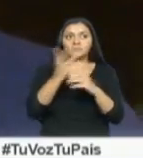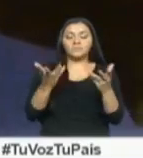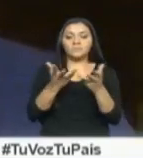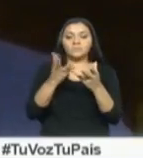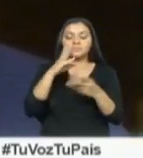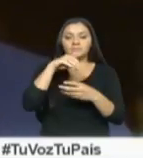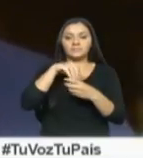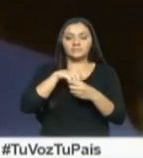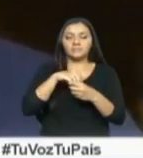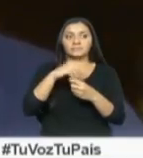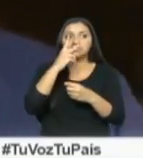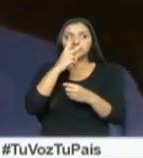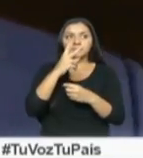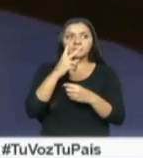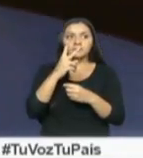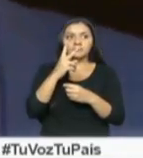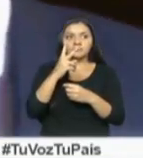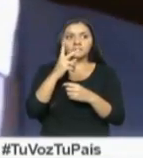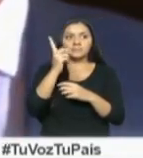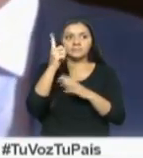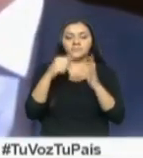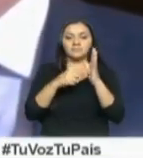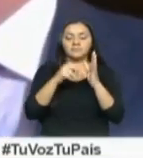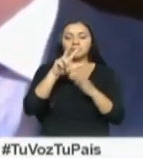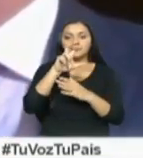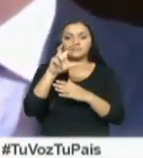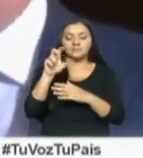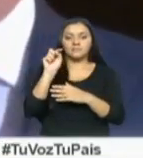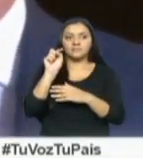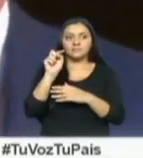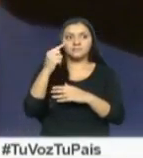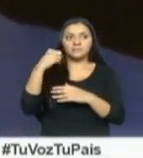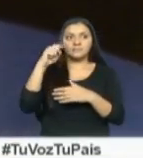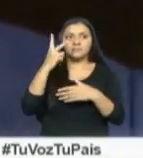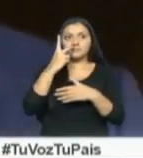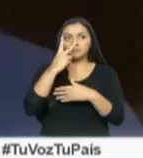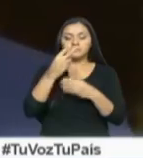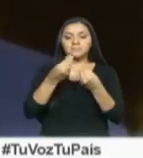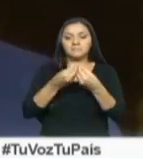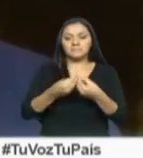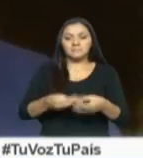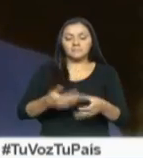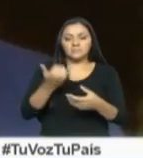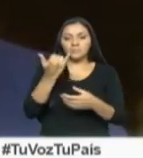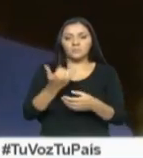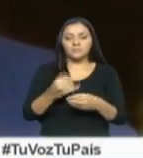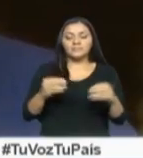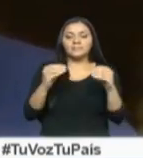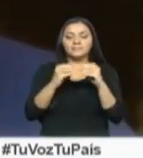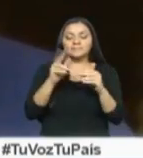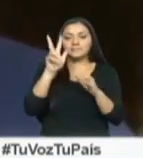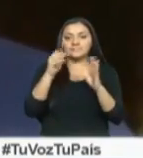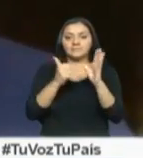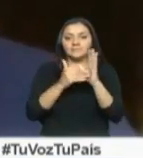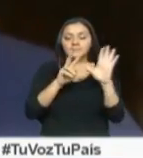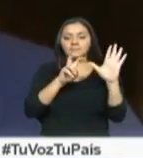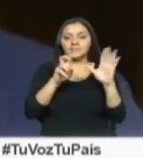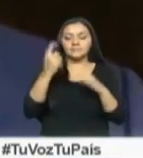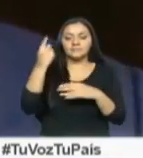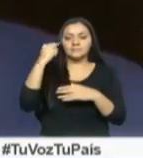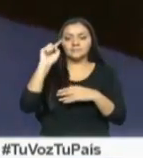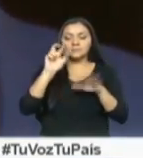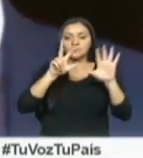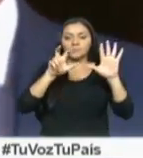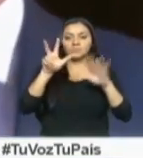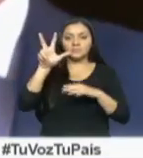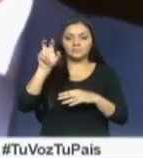cuantiosa. Son más de 3.700 millones de dólares que el gobierno ha invertido, y de esos 3.700 millones,